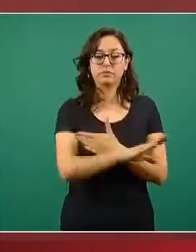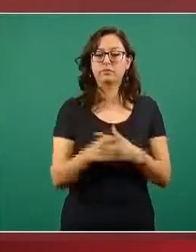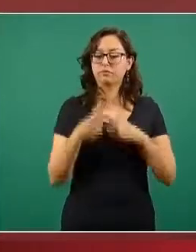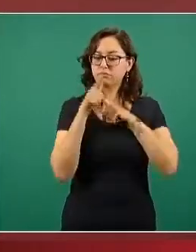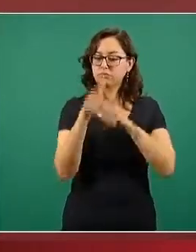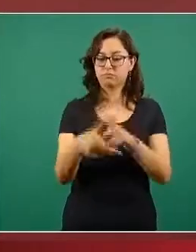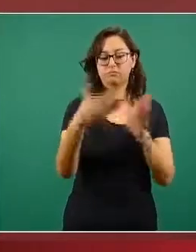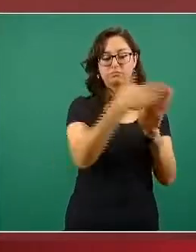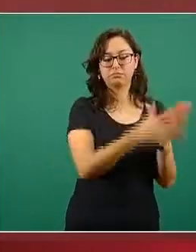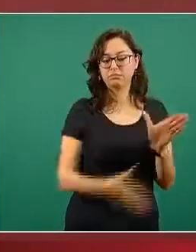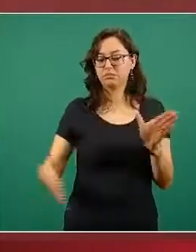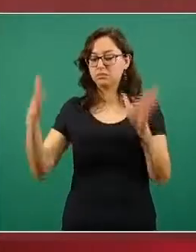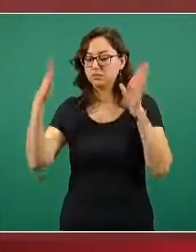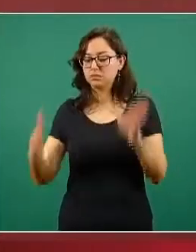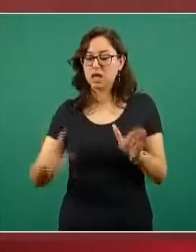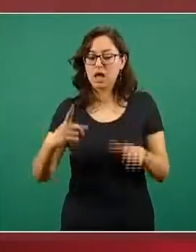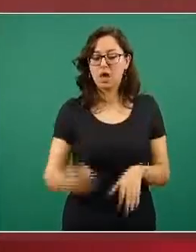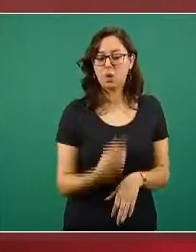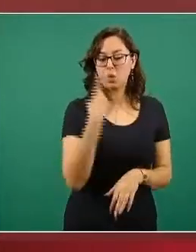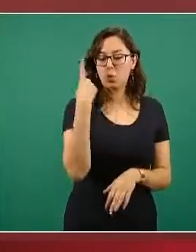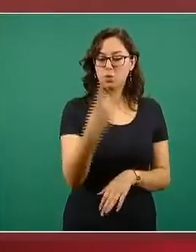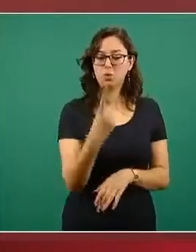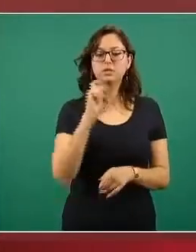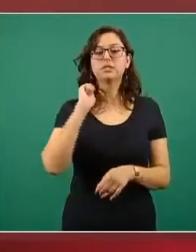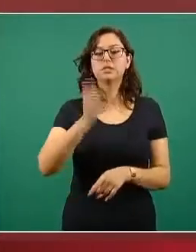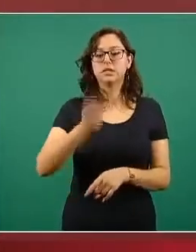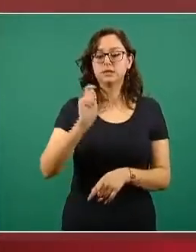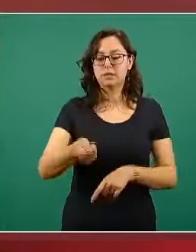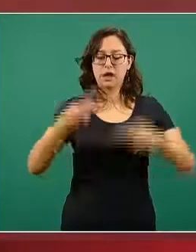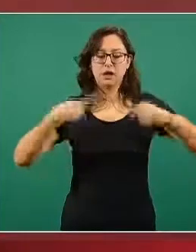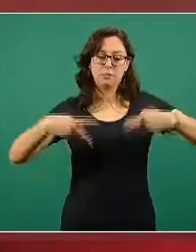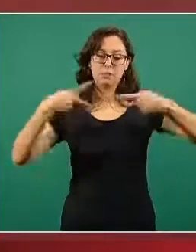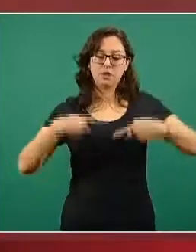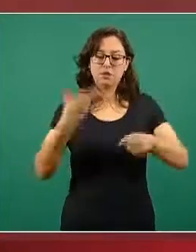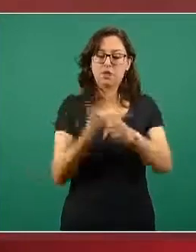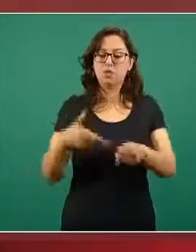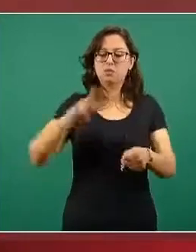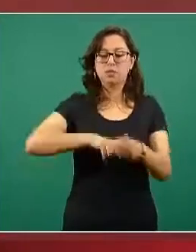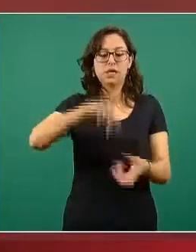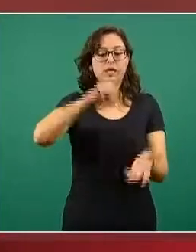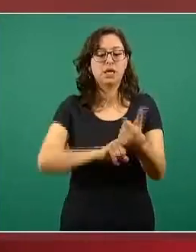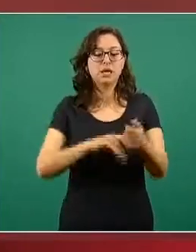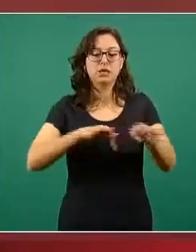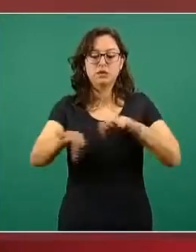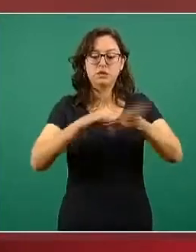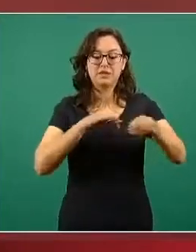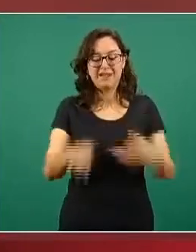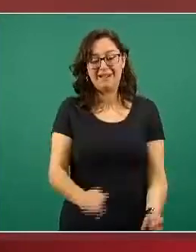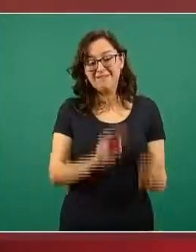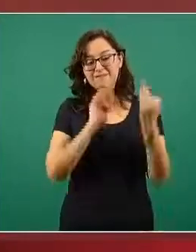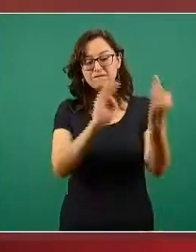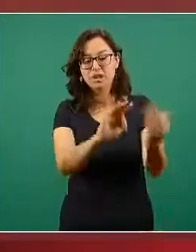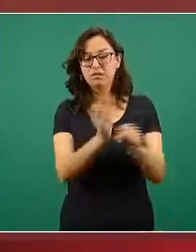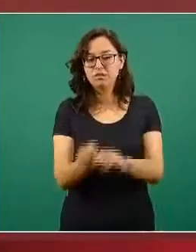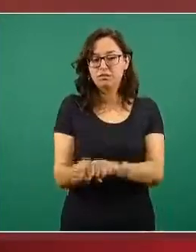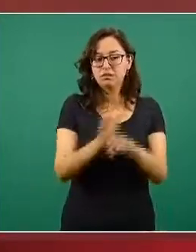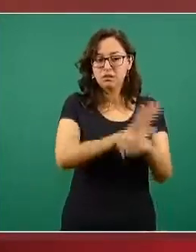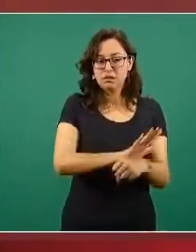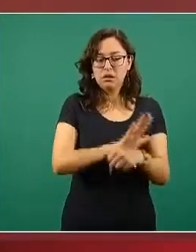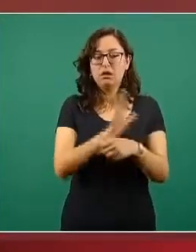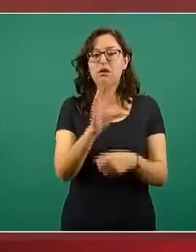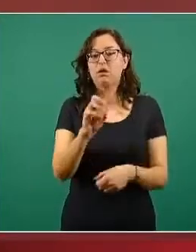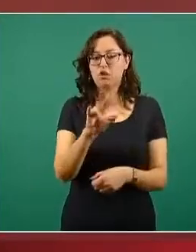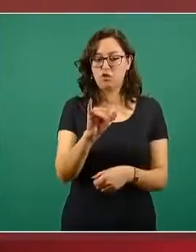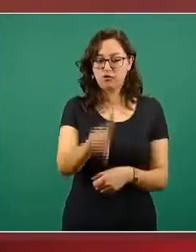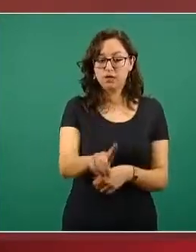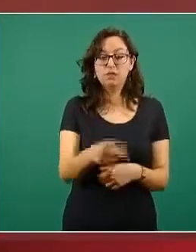vacunar al personal de salud del primer nivel de contacto, personal de primera línea. Y este personal, como recordamos todos